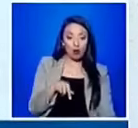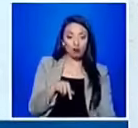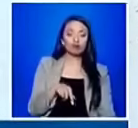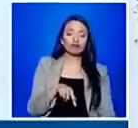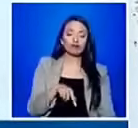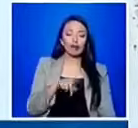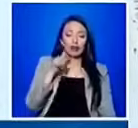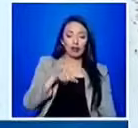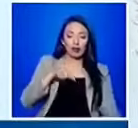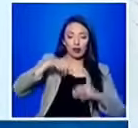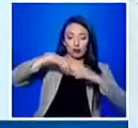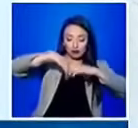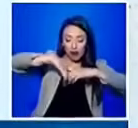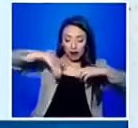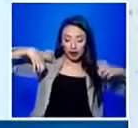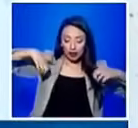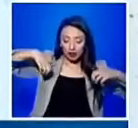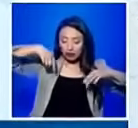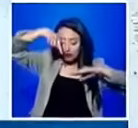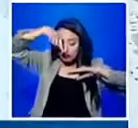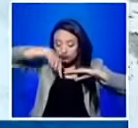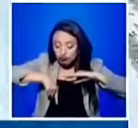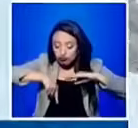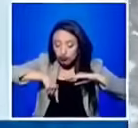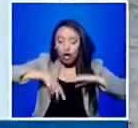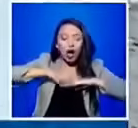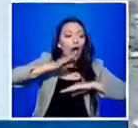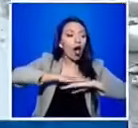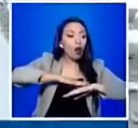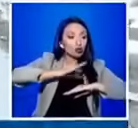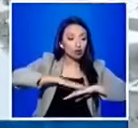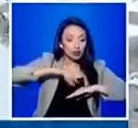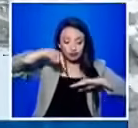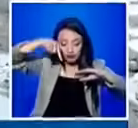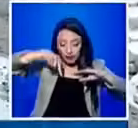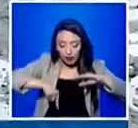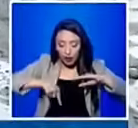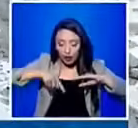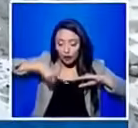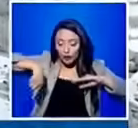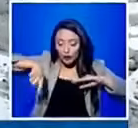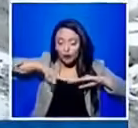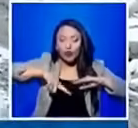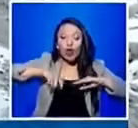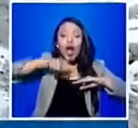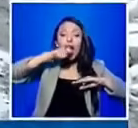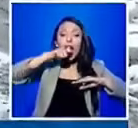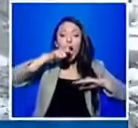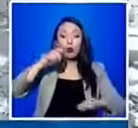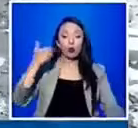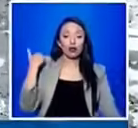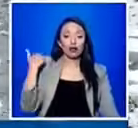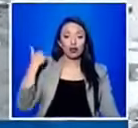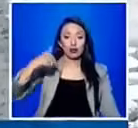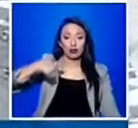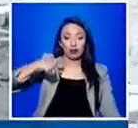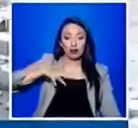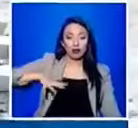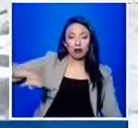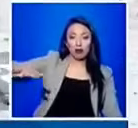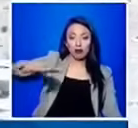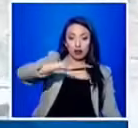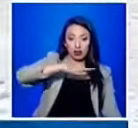una excavación para determinar cuáles eran las causas. ¿Qué eran? ¿Eran vertientes? Son unas vertientes de agua que existen en el sector,